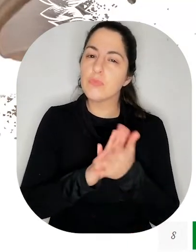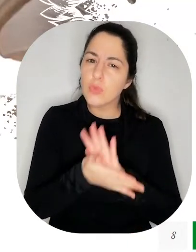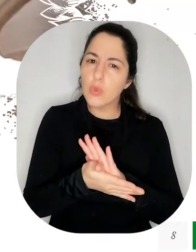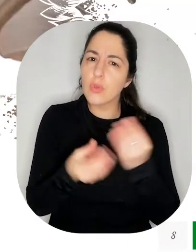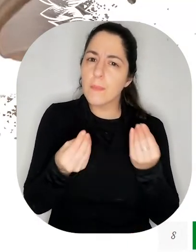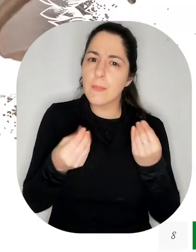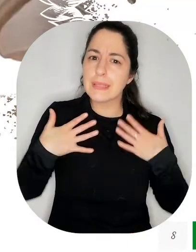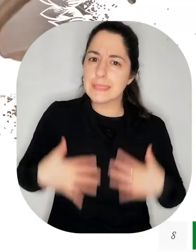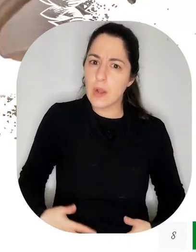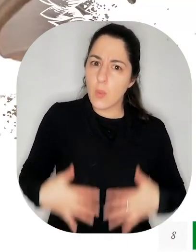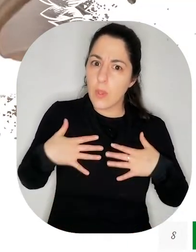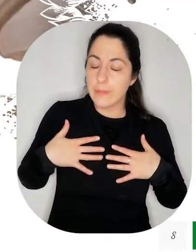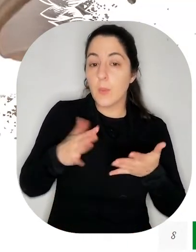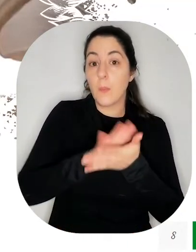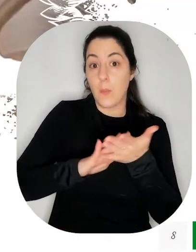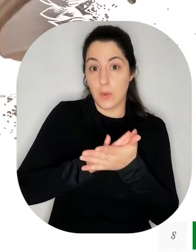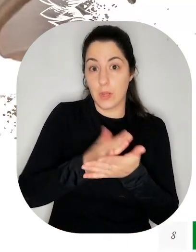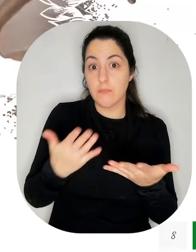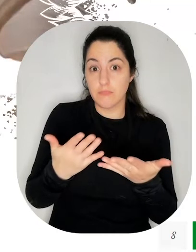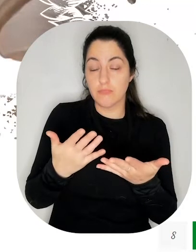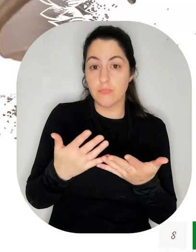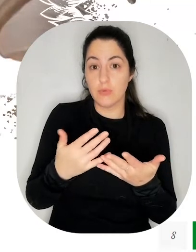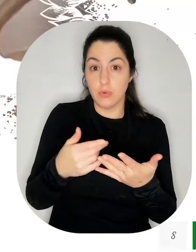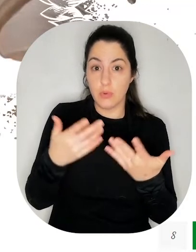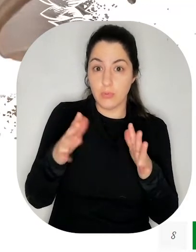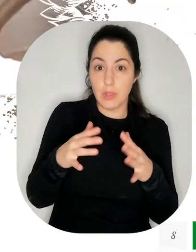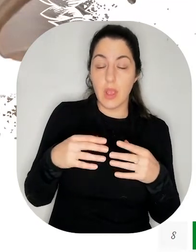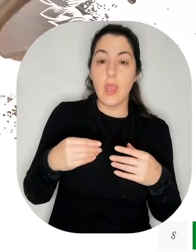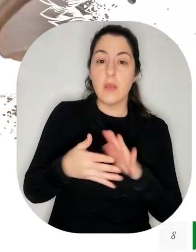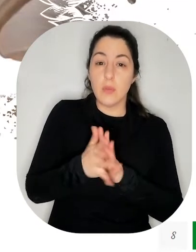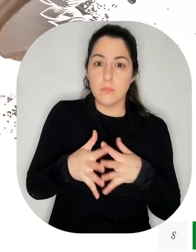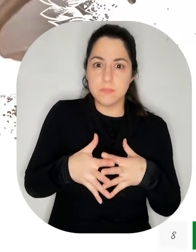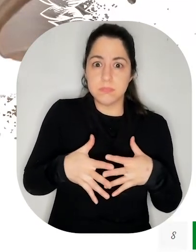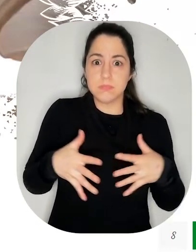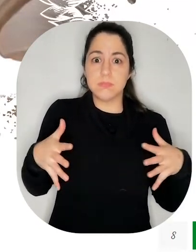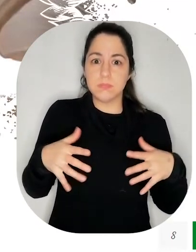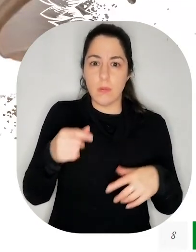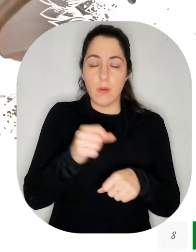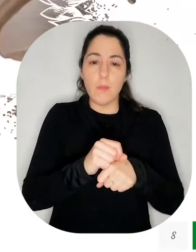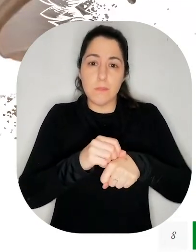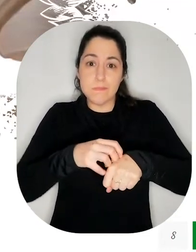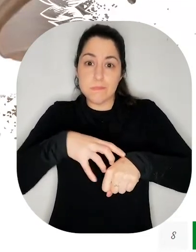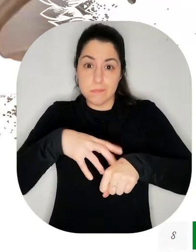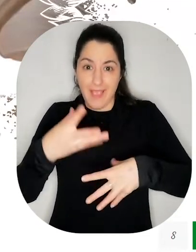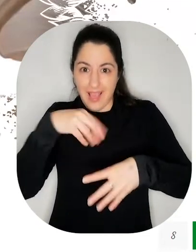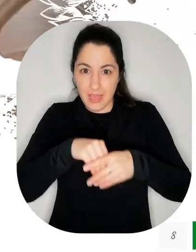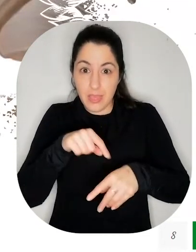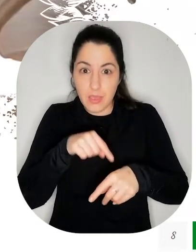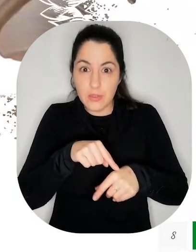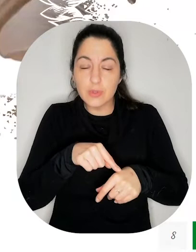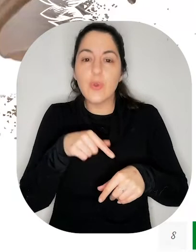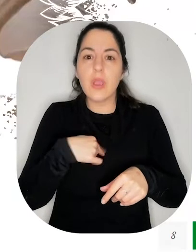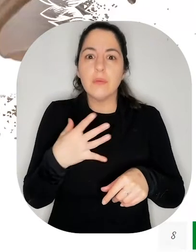disminuye todo lo que ocurre en nuestro cuerpo cuando se activa la cascada de la inflamación, y